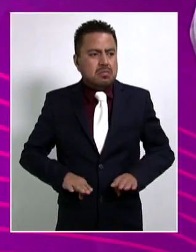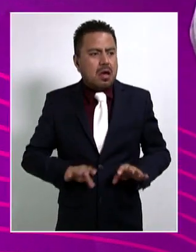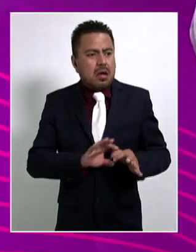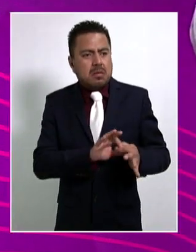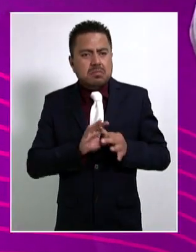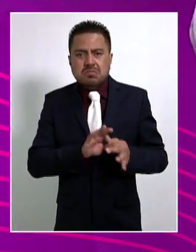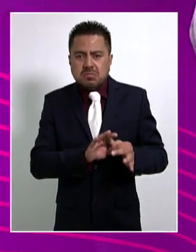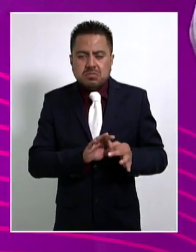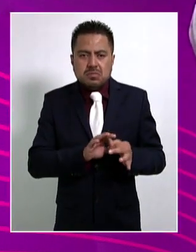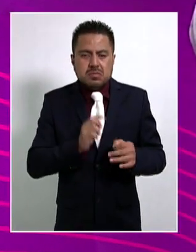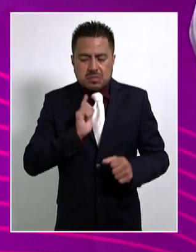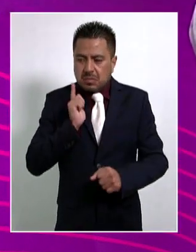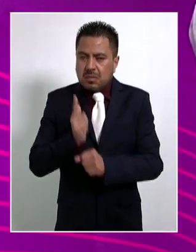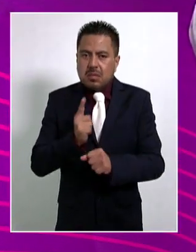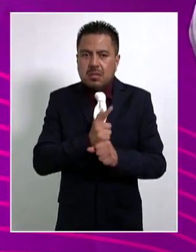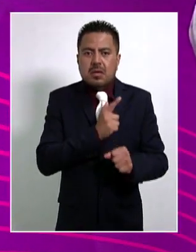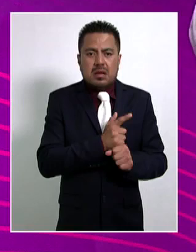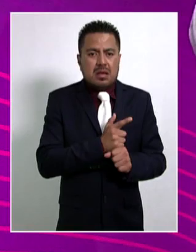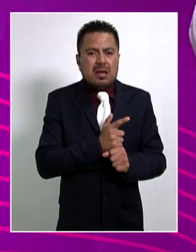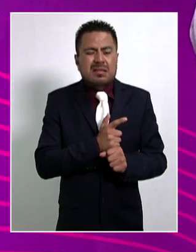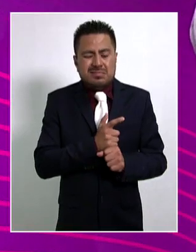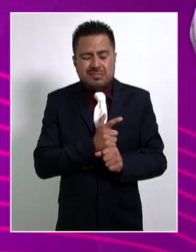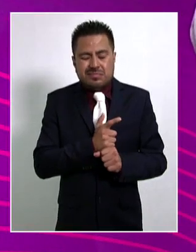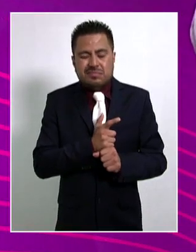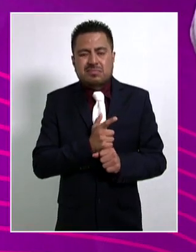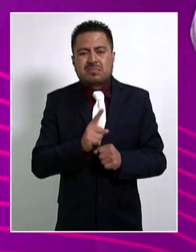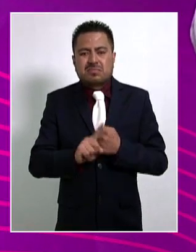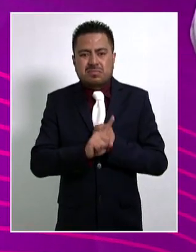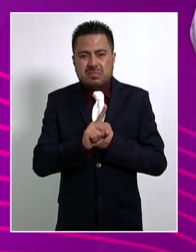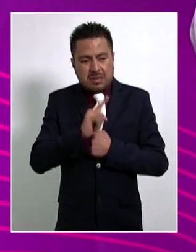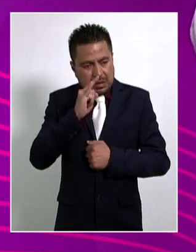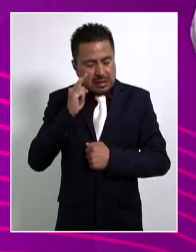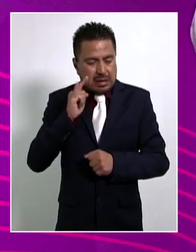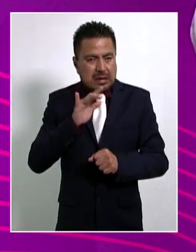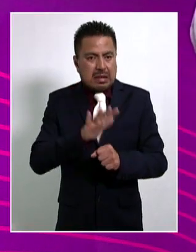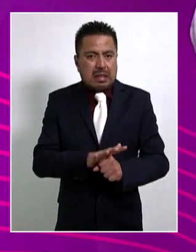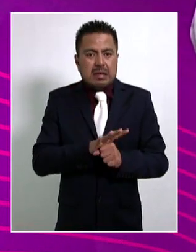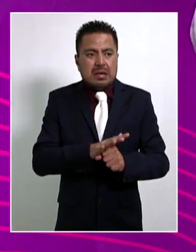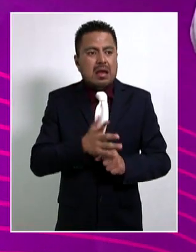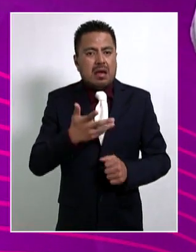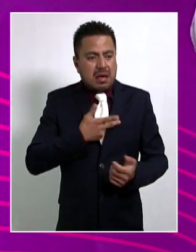di cuenta que sí hay un costo. Sí hay un costo de la invisibilidad.